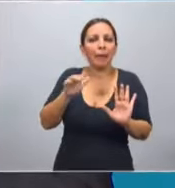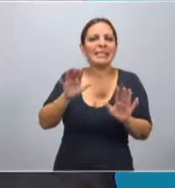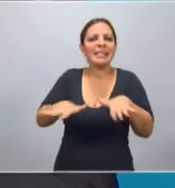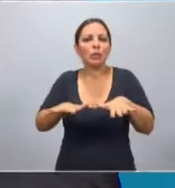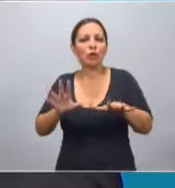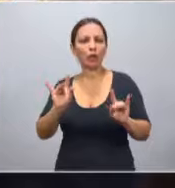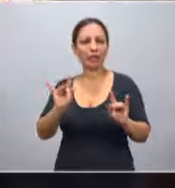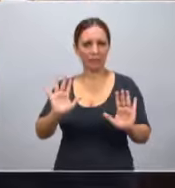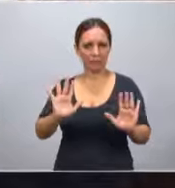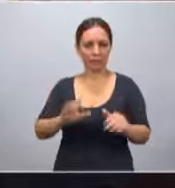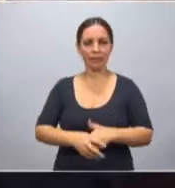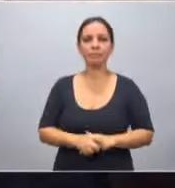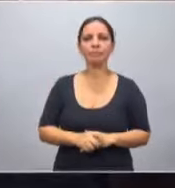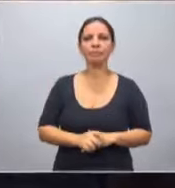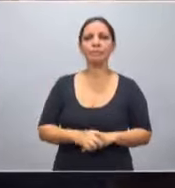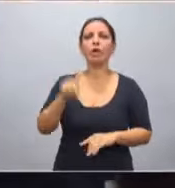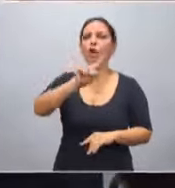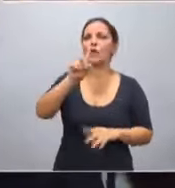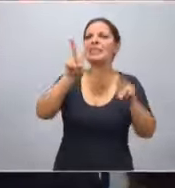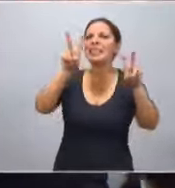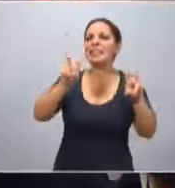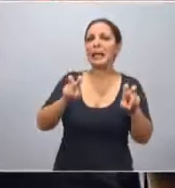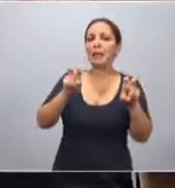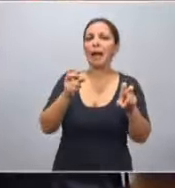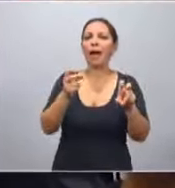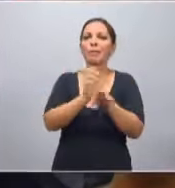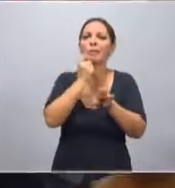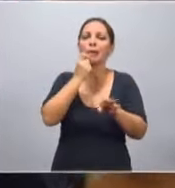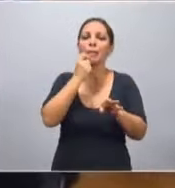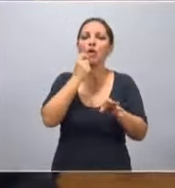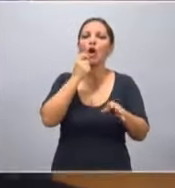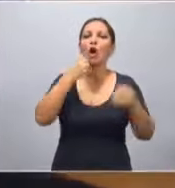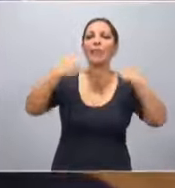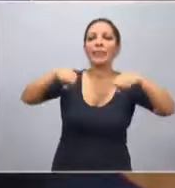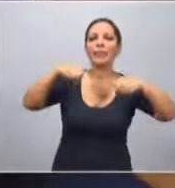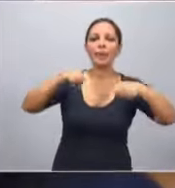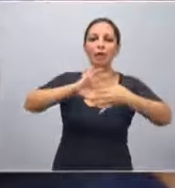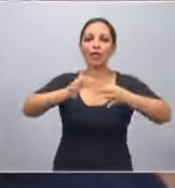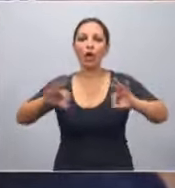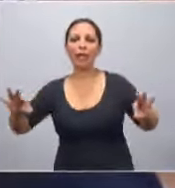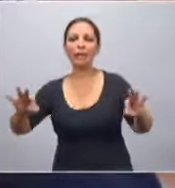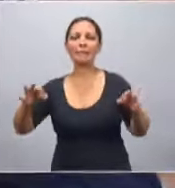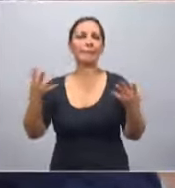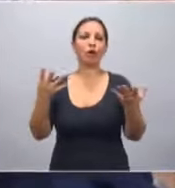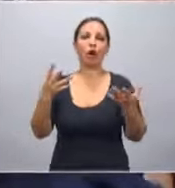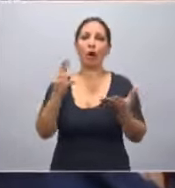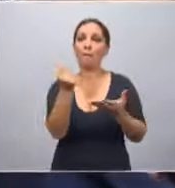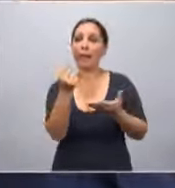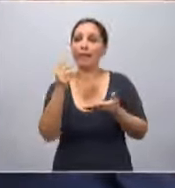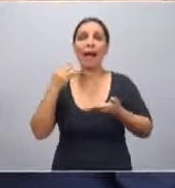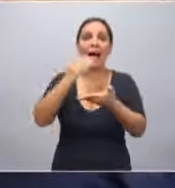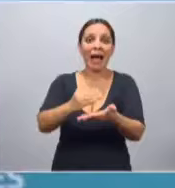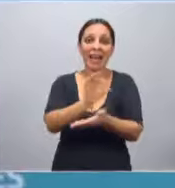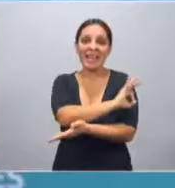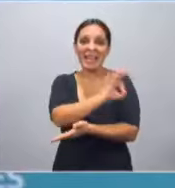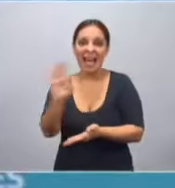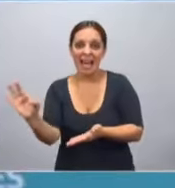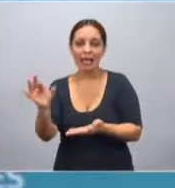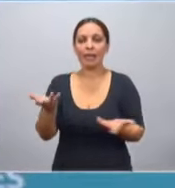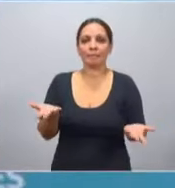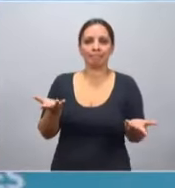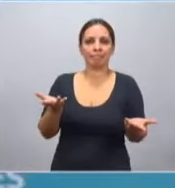acabo de decir no es presupuestario de financiar el deporte olímpico de financiar el deporte de excelencia